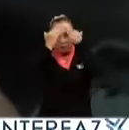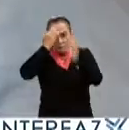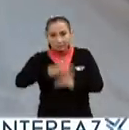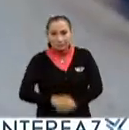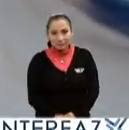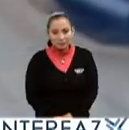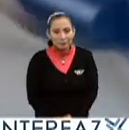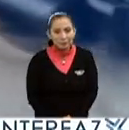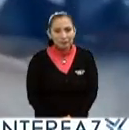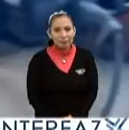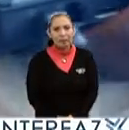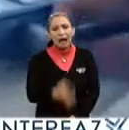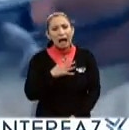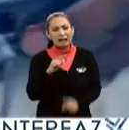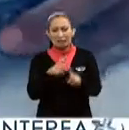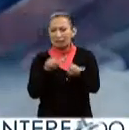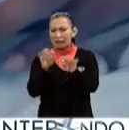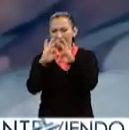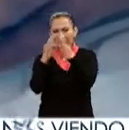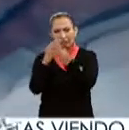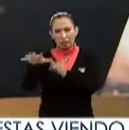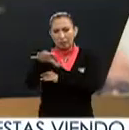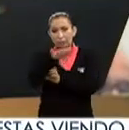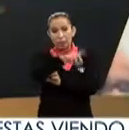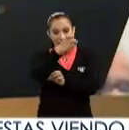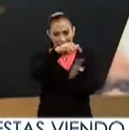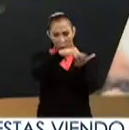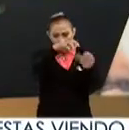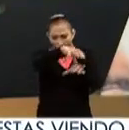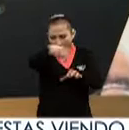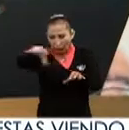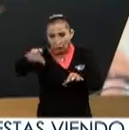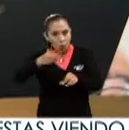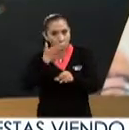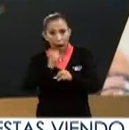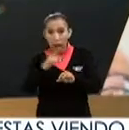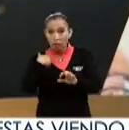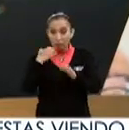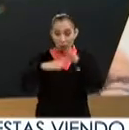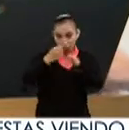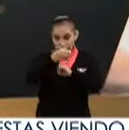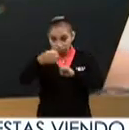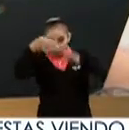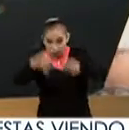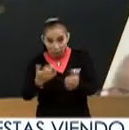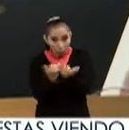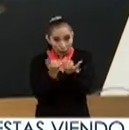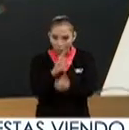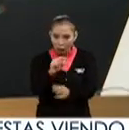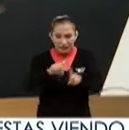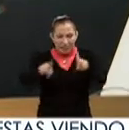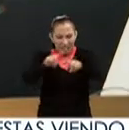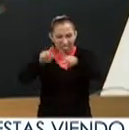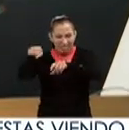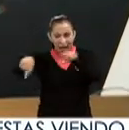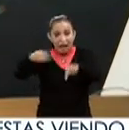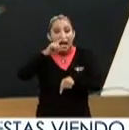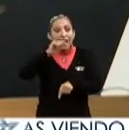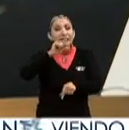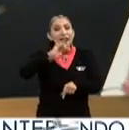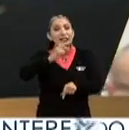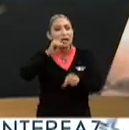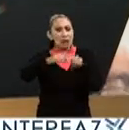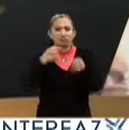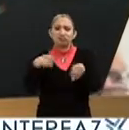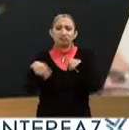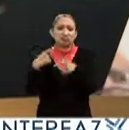conocimientos. Hay un sinfín de modalidades, pues estos espacios no cuentan con una estructura definida. Los Tech Labs son flexibles en